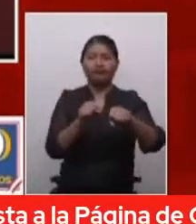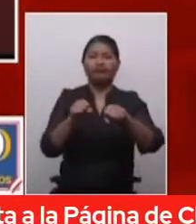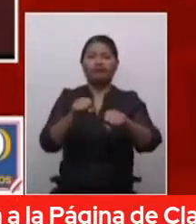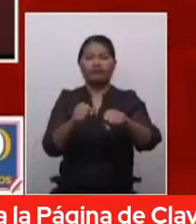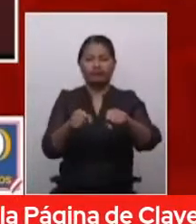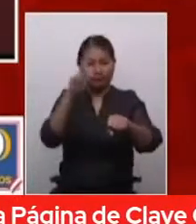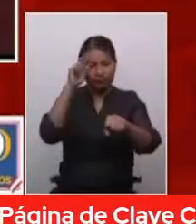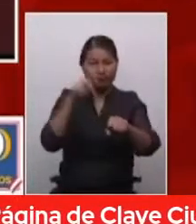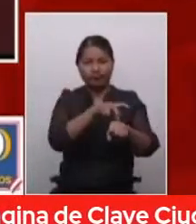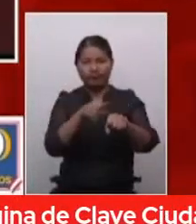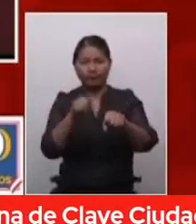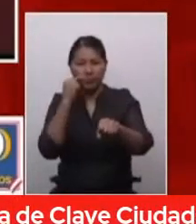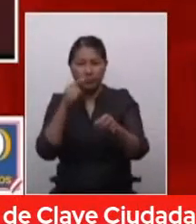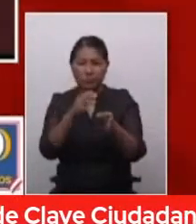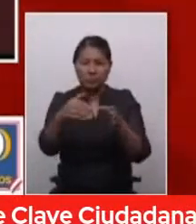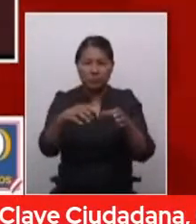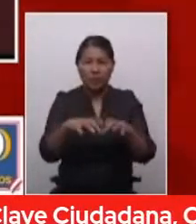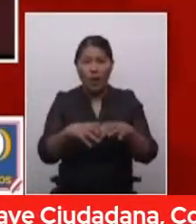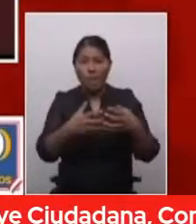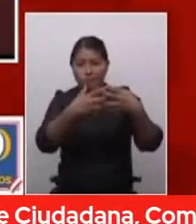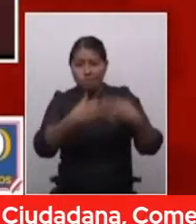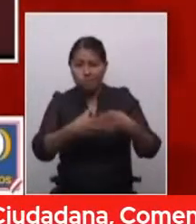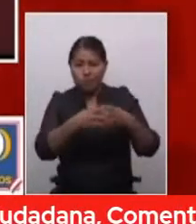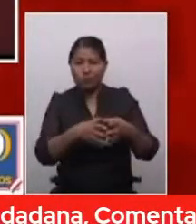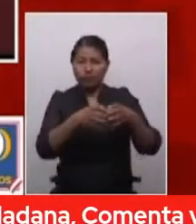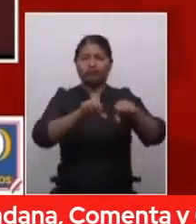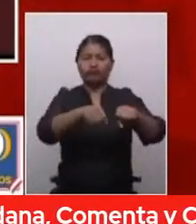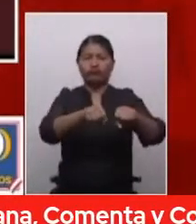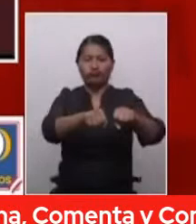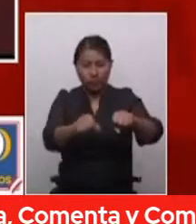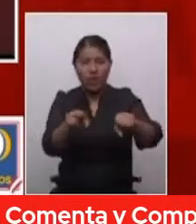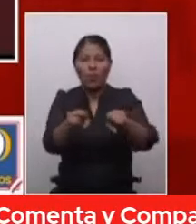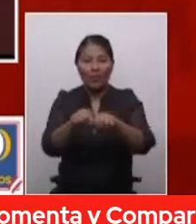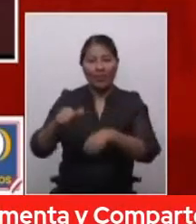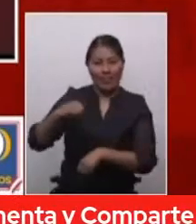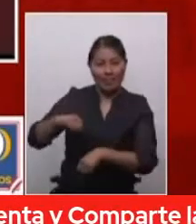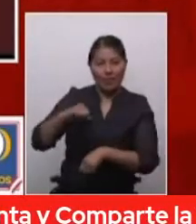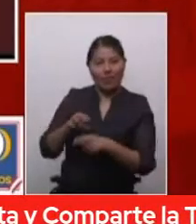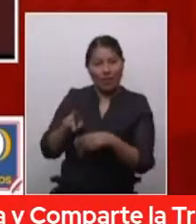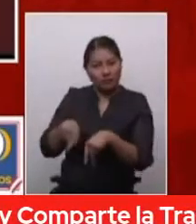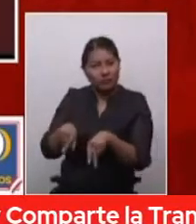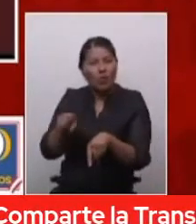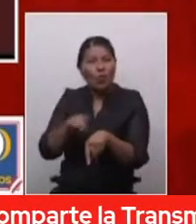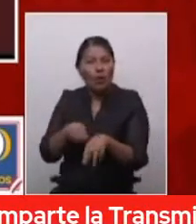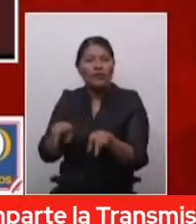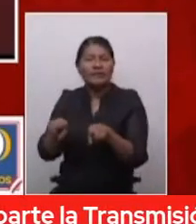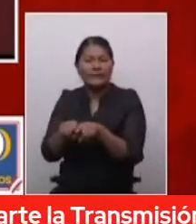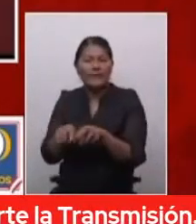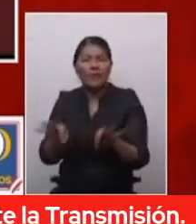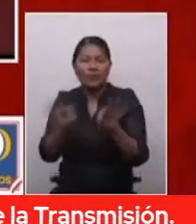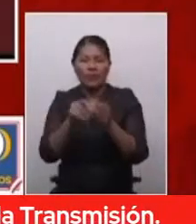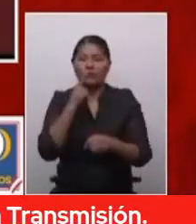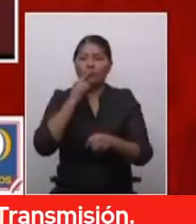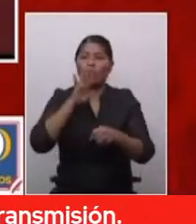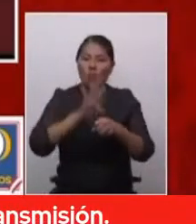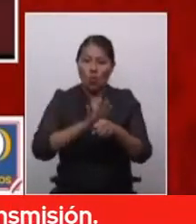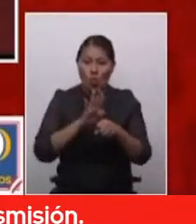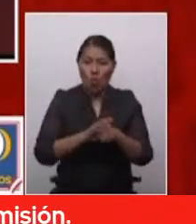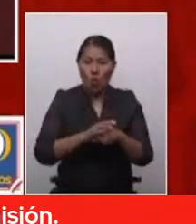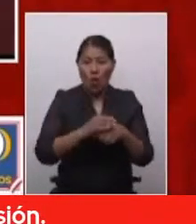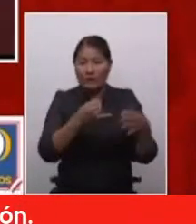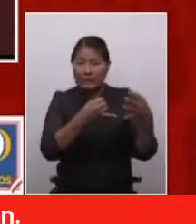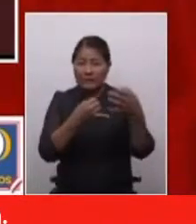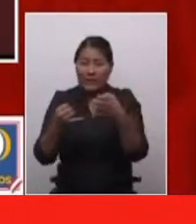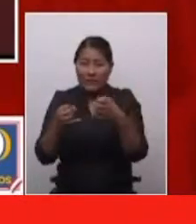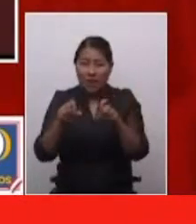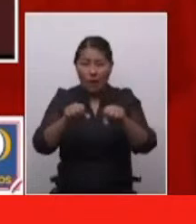por lo menos 500 centímetros cúbicos. La municipalidad se compromete a alquilar por renting los 600 motos de